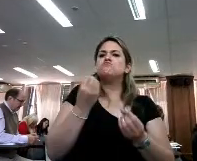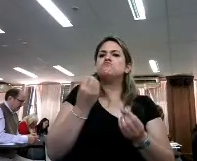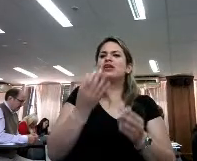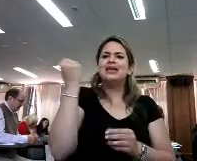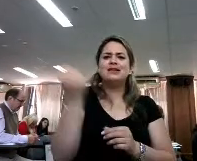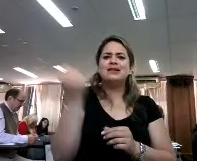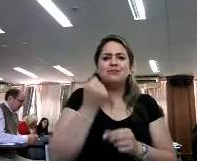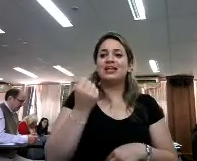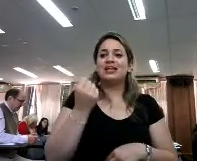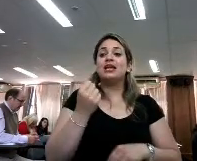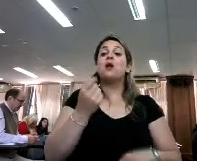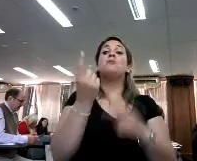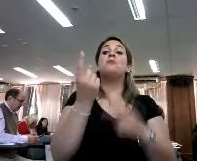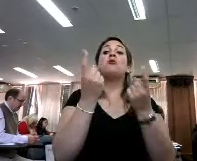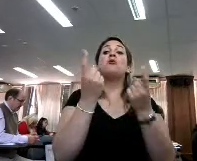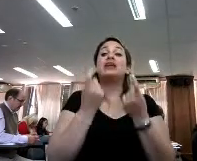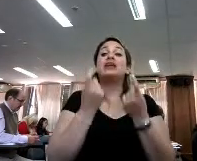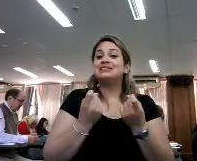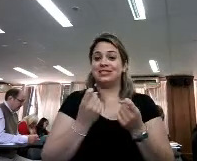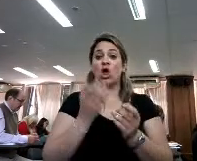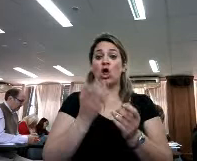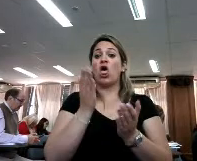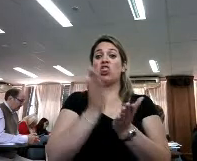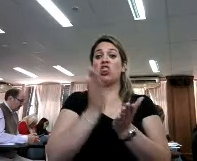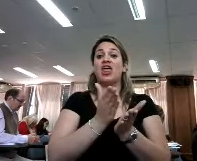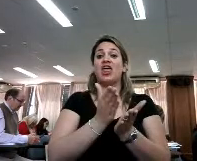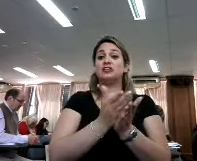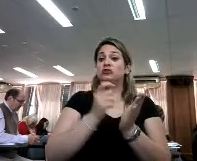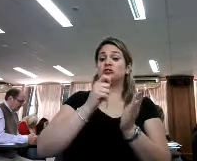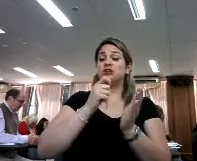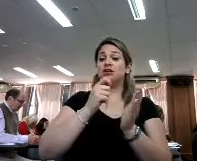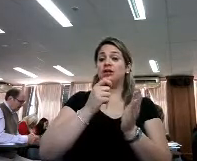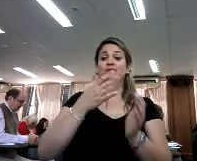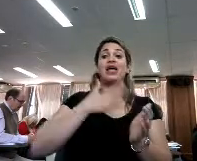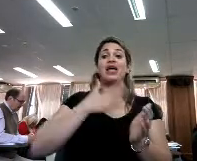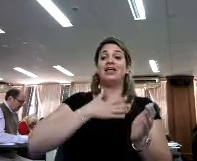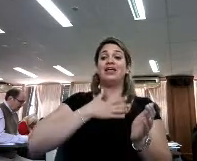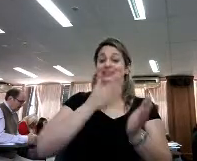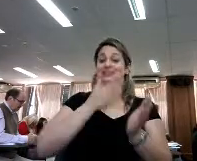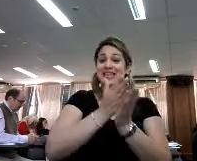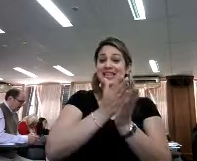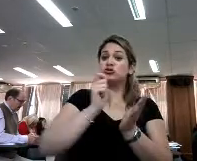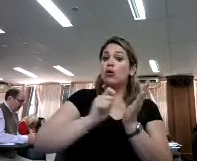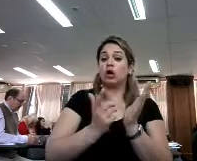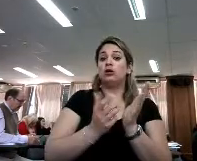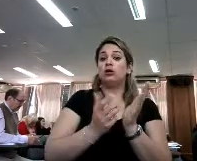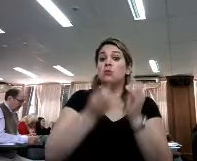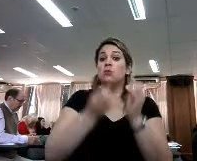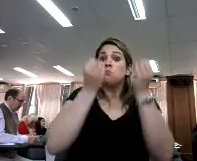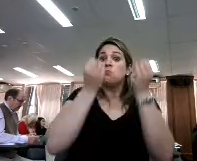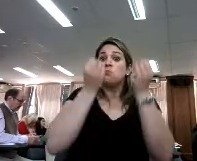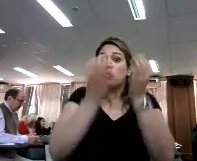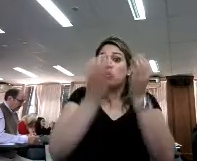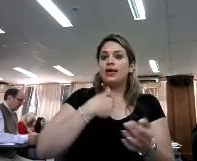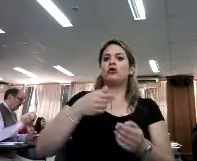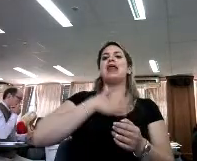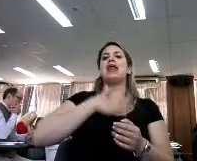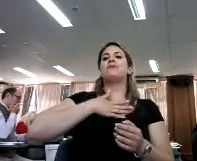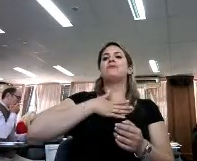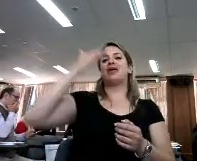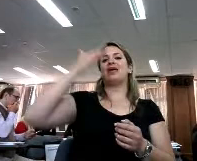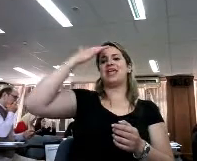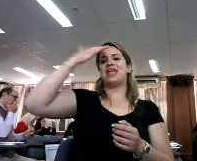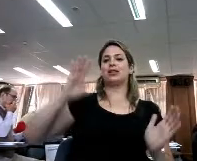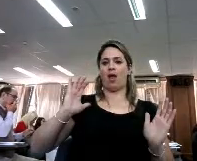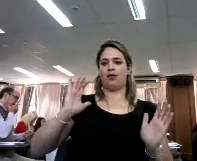qué necesito los derechos de autor? Y es quizás este el principio fundamental de la propiedad intelectual, el